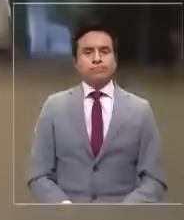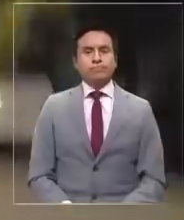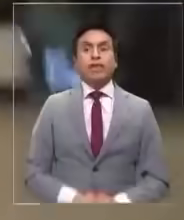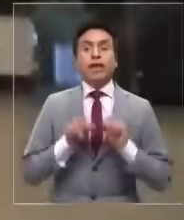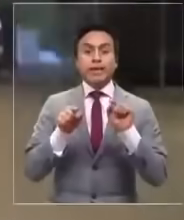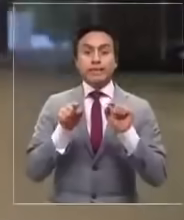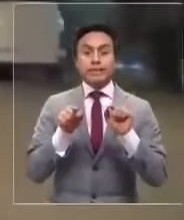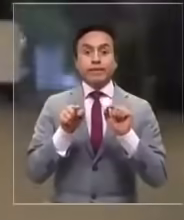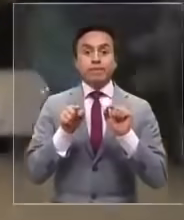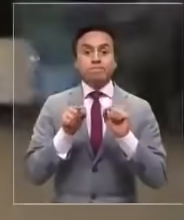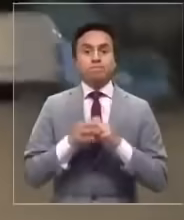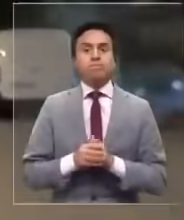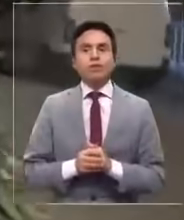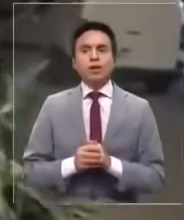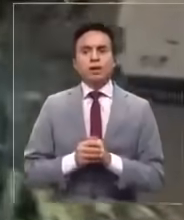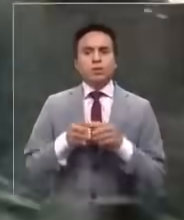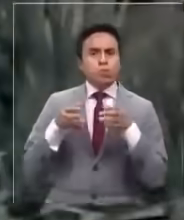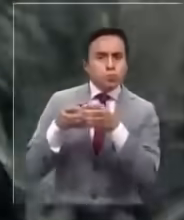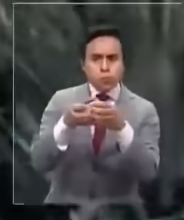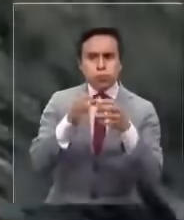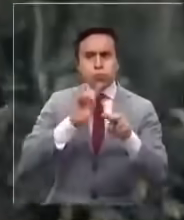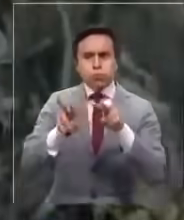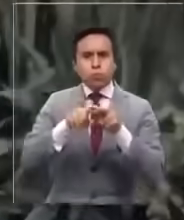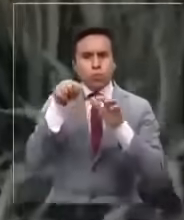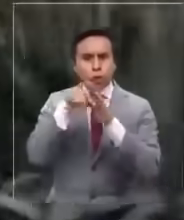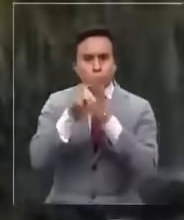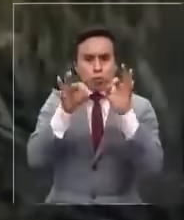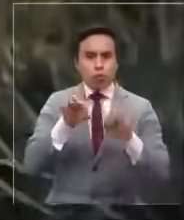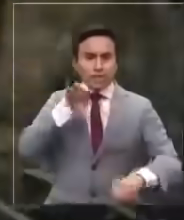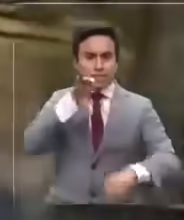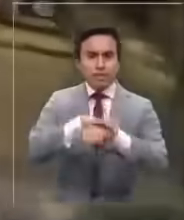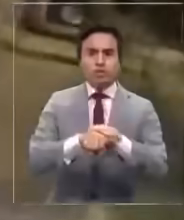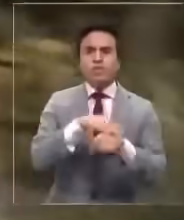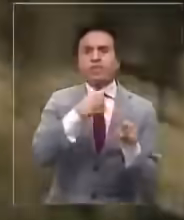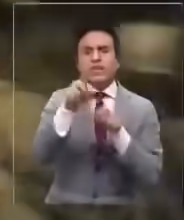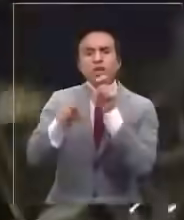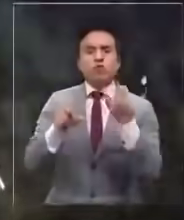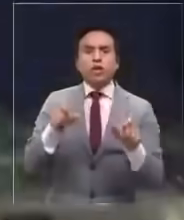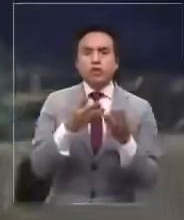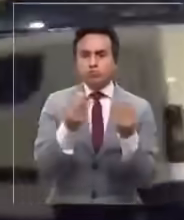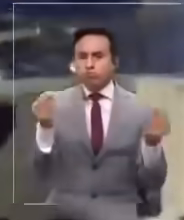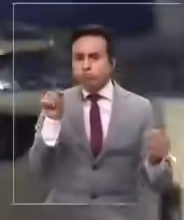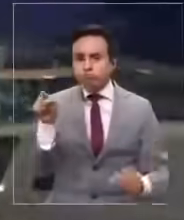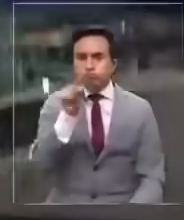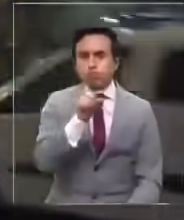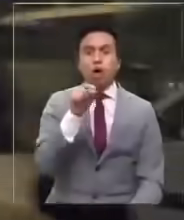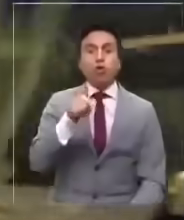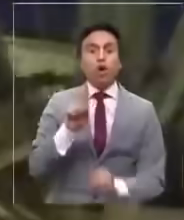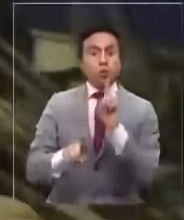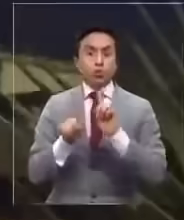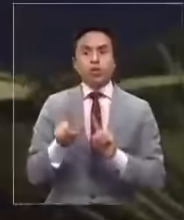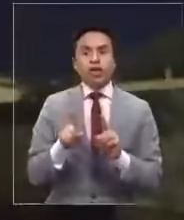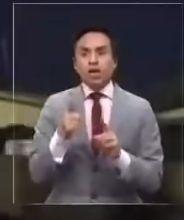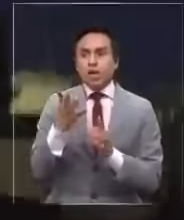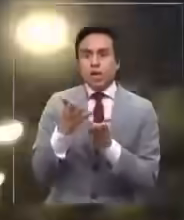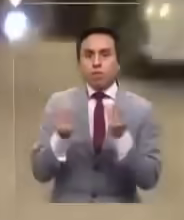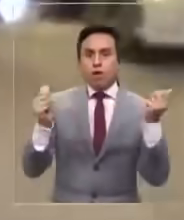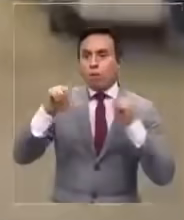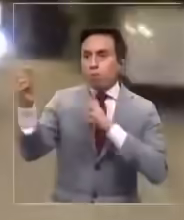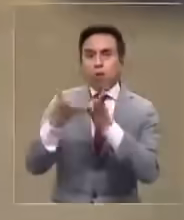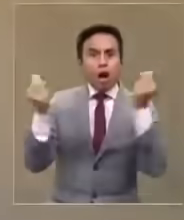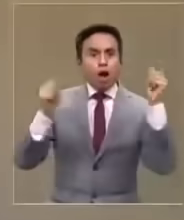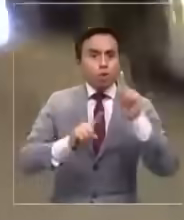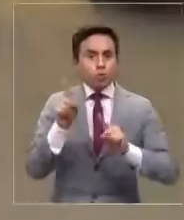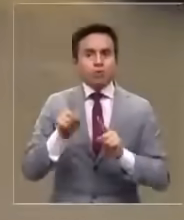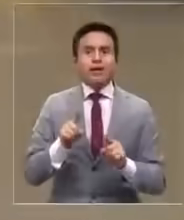En esta operación que se está desarrollando para la detención de diferentes sujetos, en este momento algunos están dando la fuga.